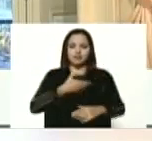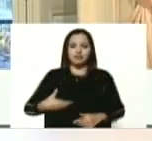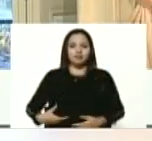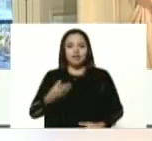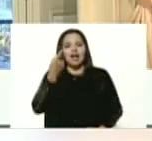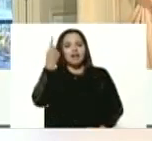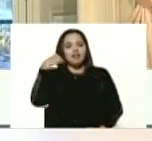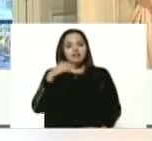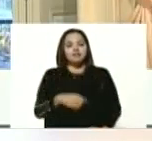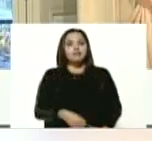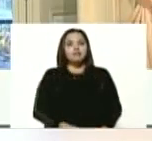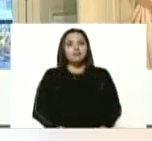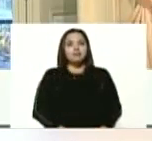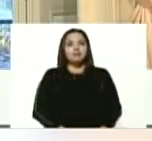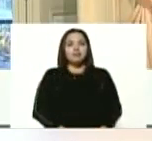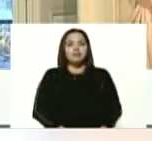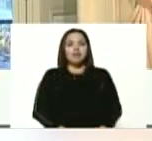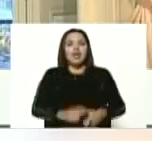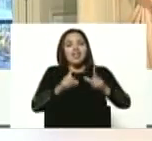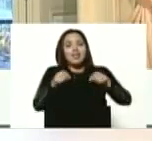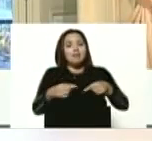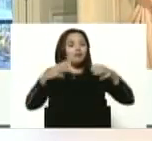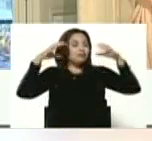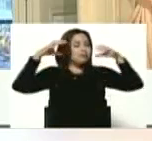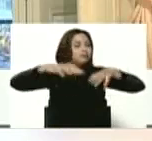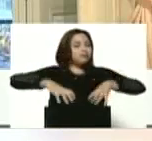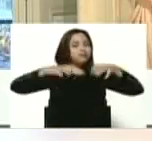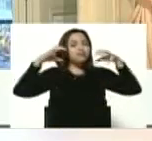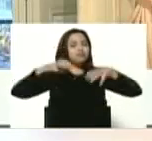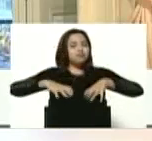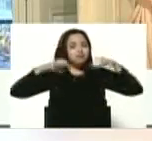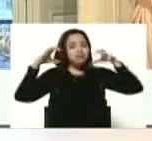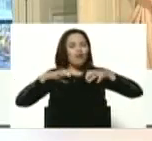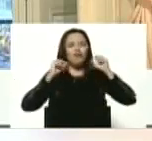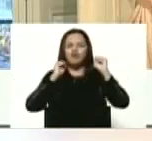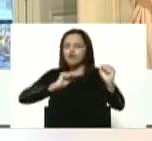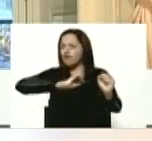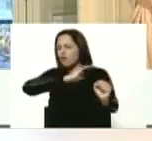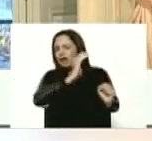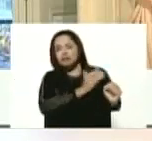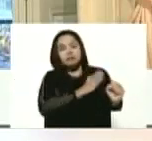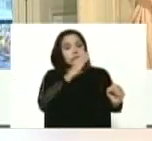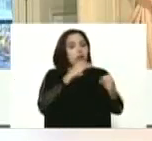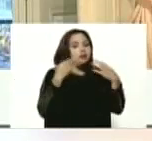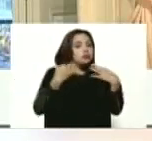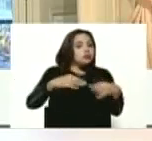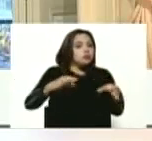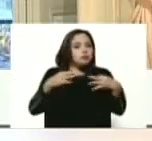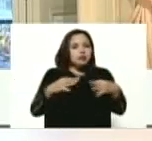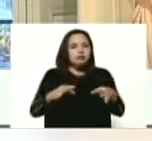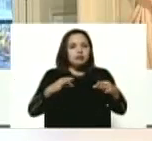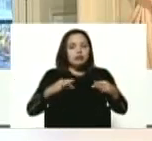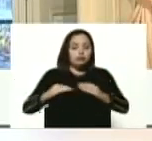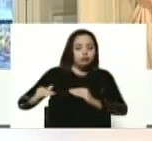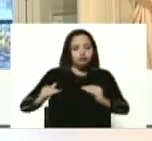Ayer también fue lluvias muy intensas, fuera de los registros normales.